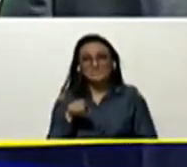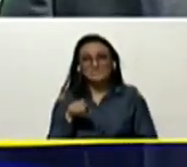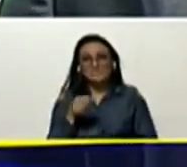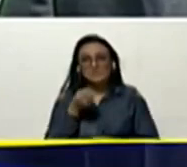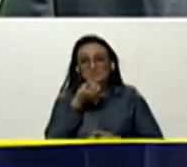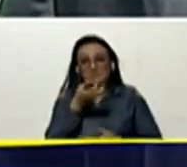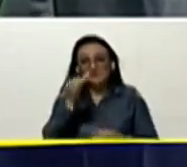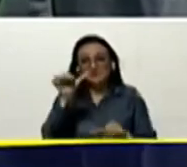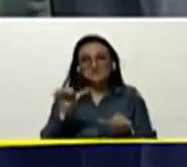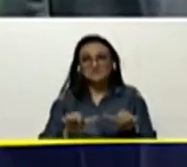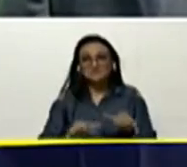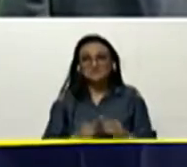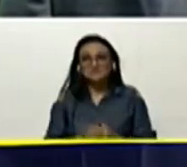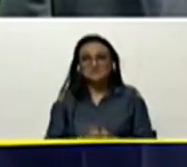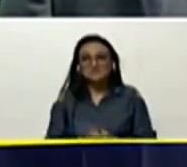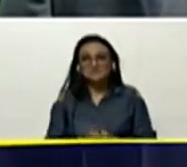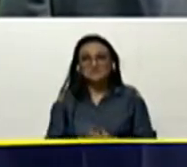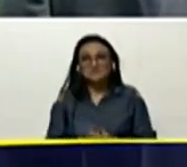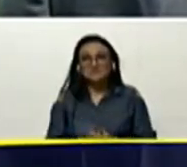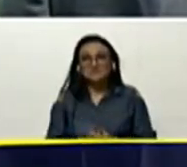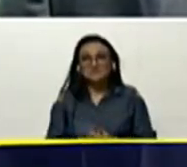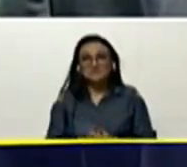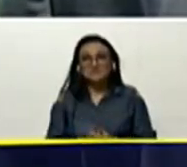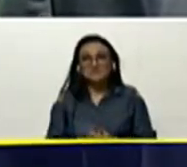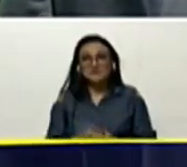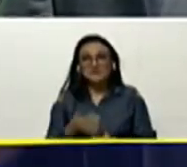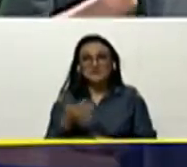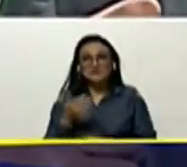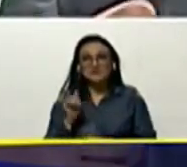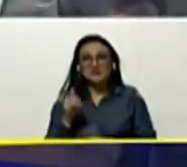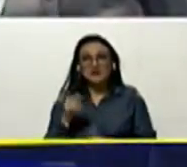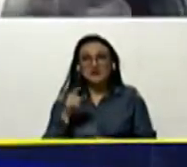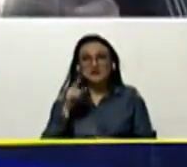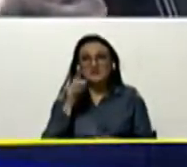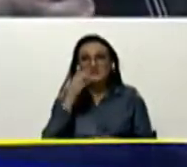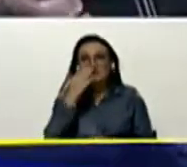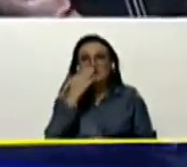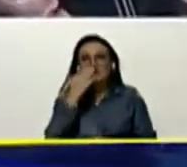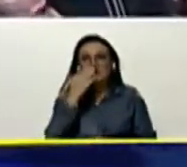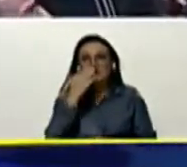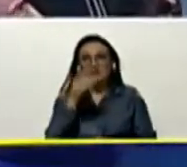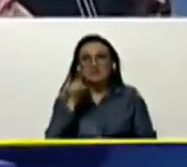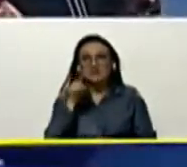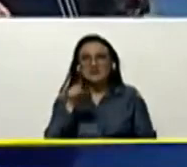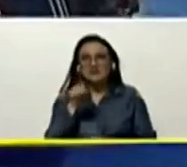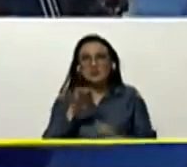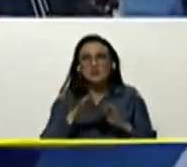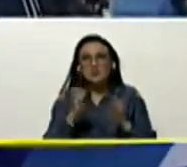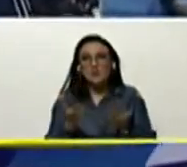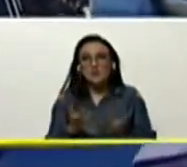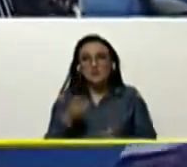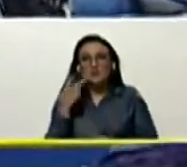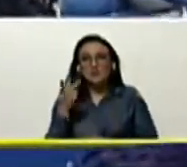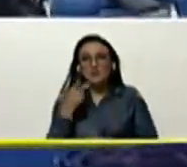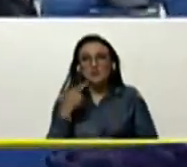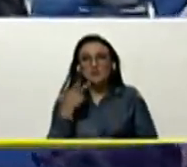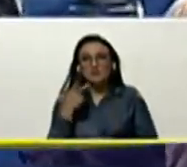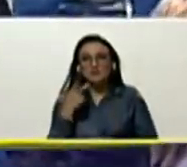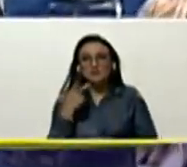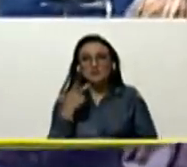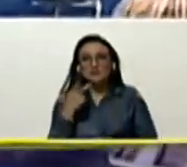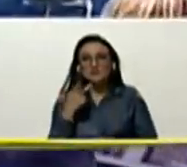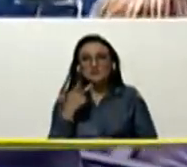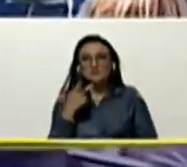comenta allí, es la subestimación que existe hacia ti. El mundo político o